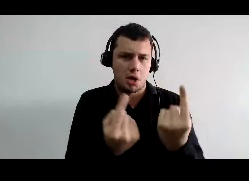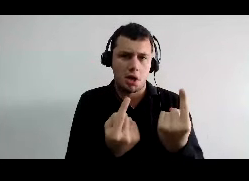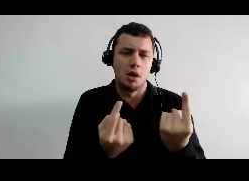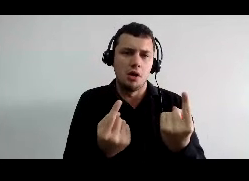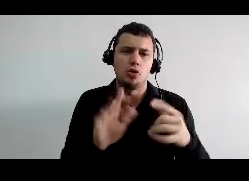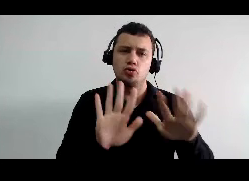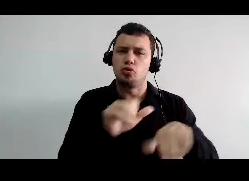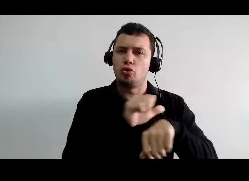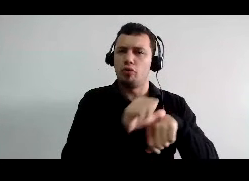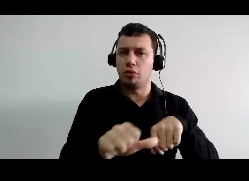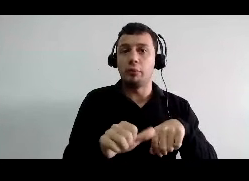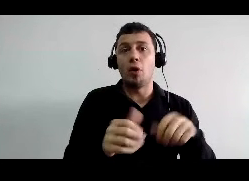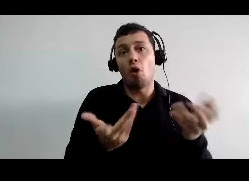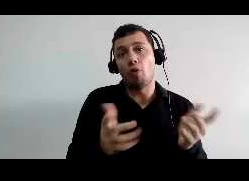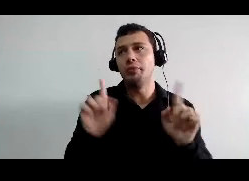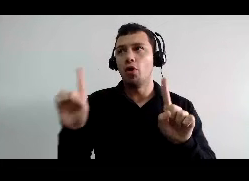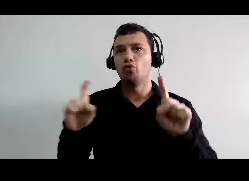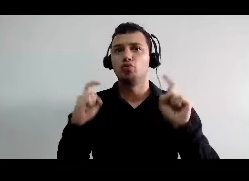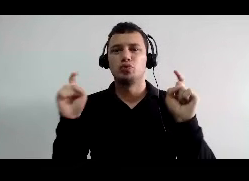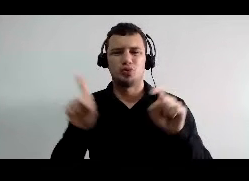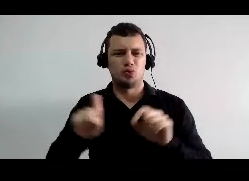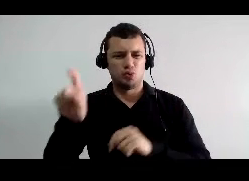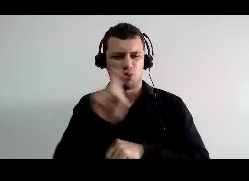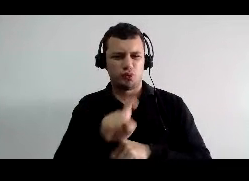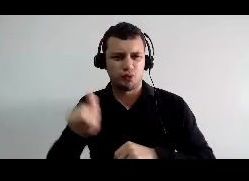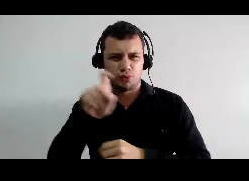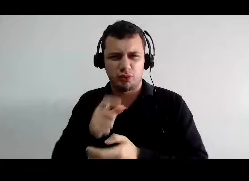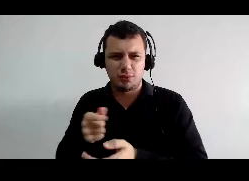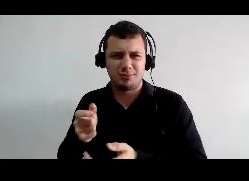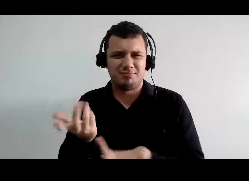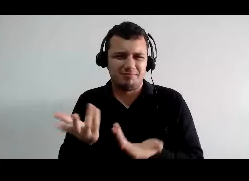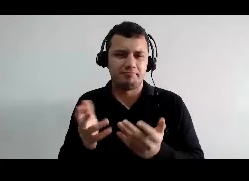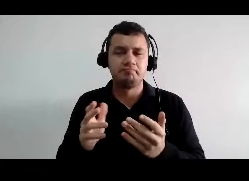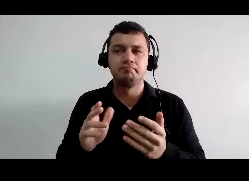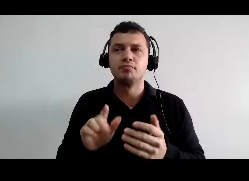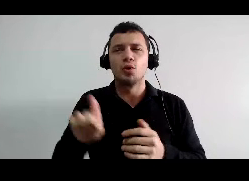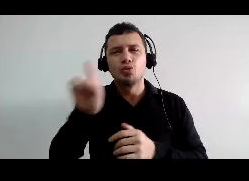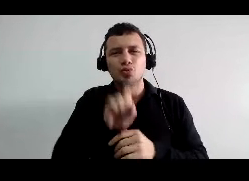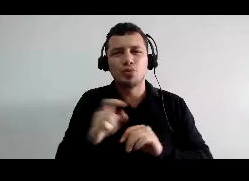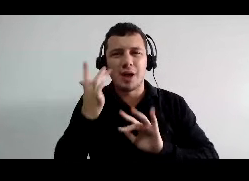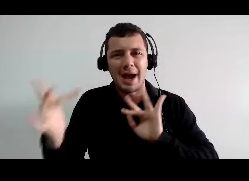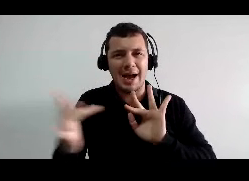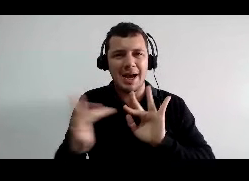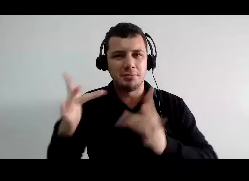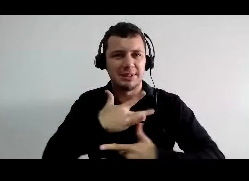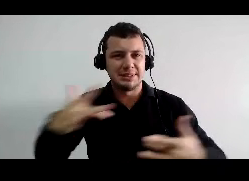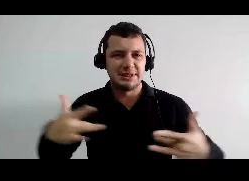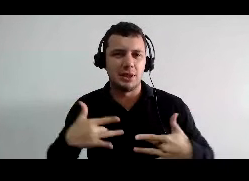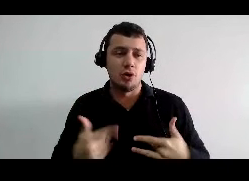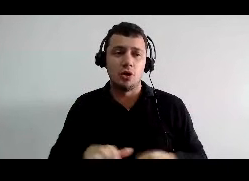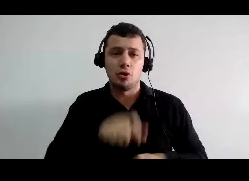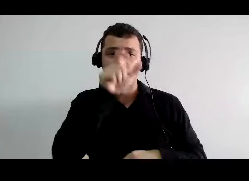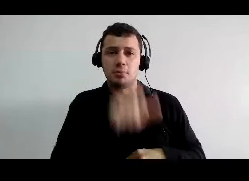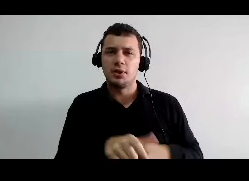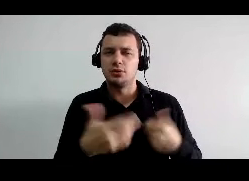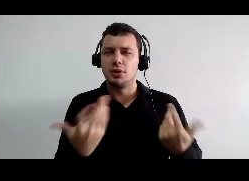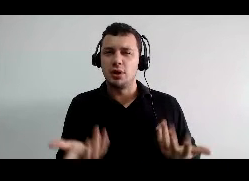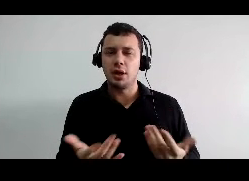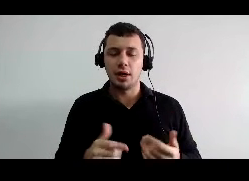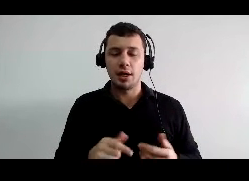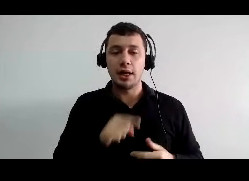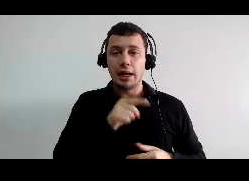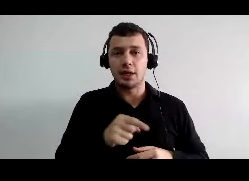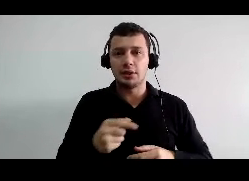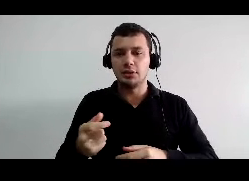se generan aerosoles, si por ejemplo en esa área quien va a atender es la persona que toma la muestra